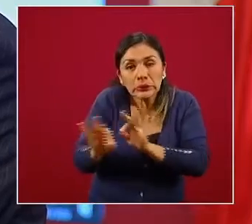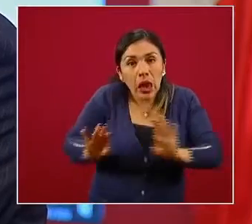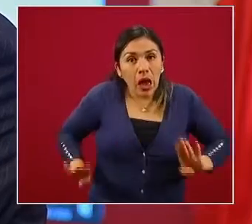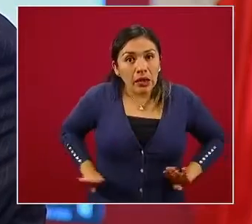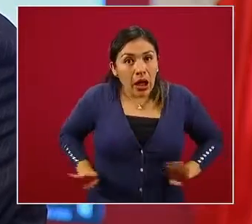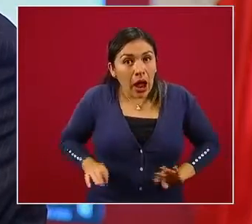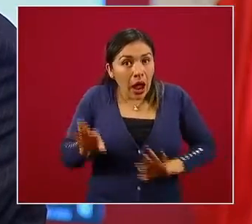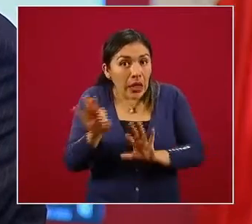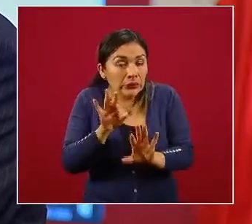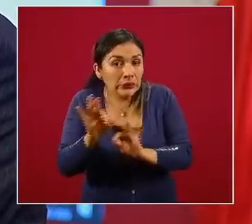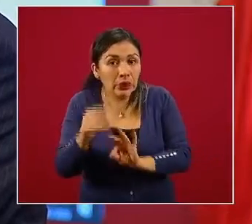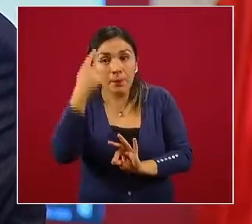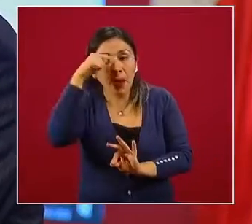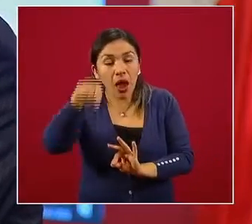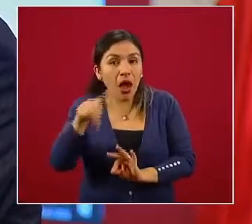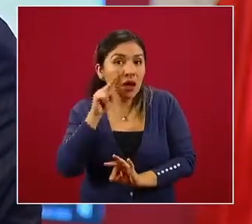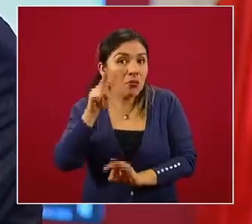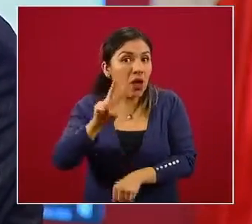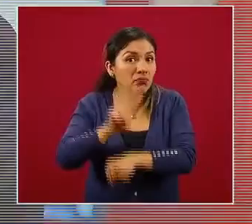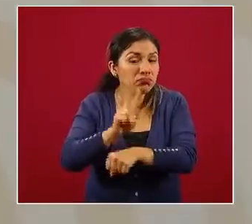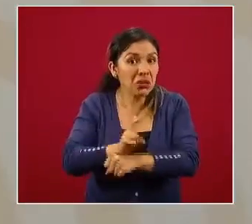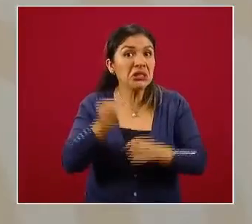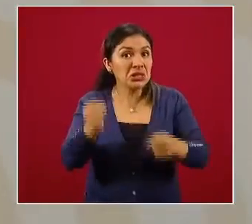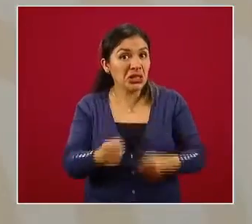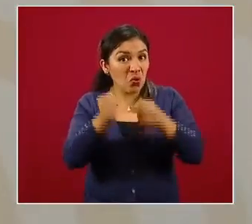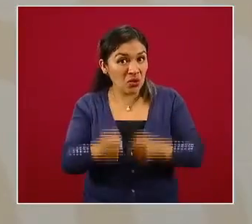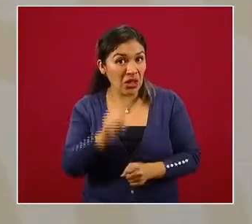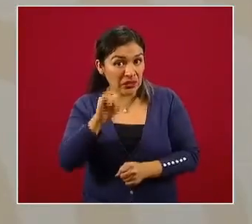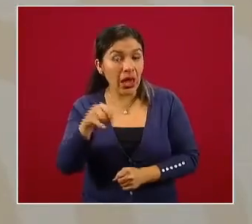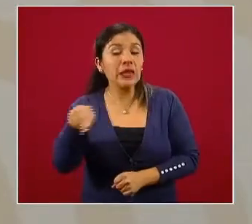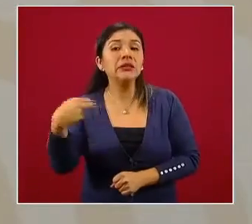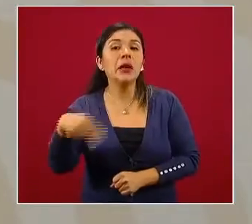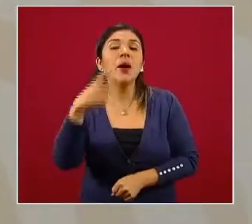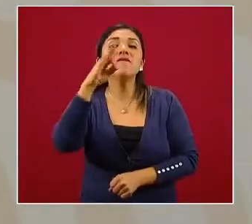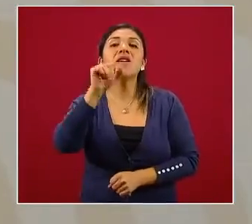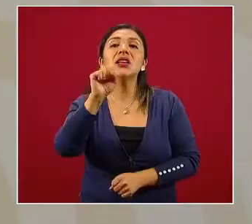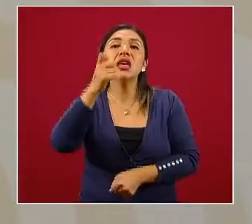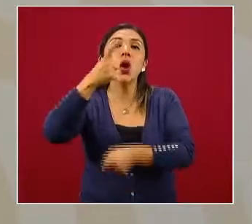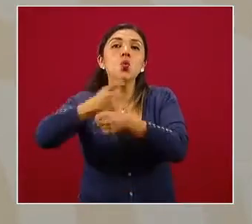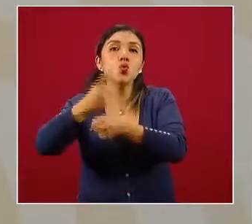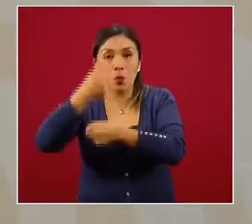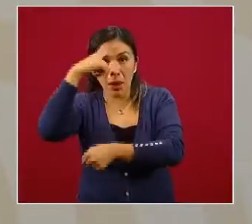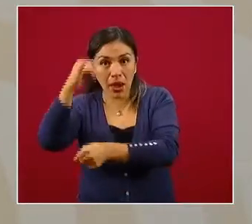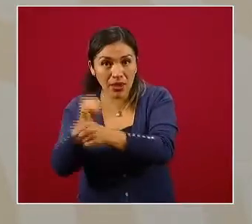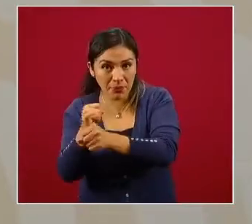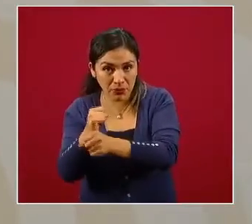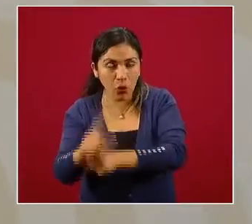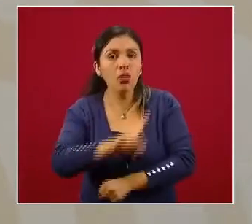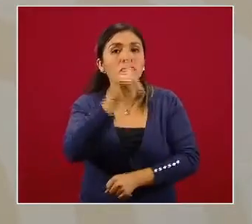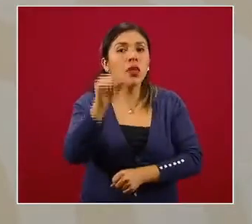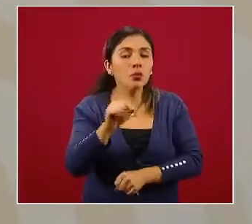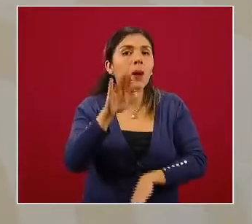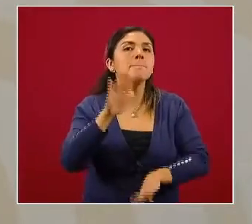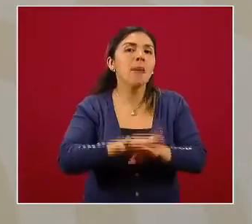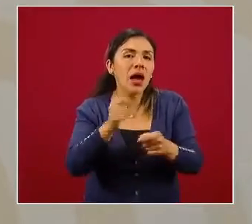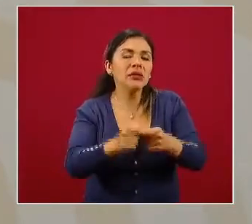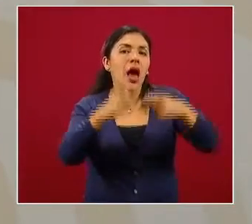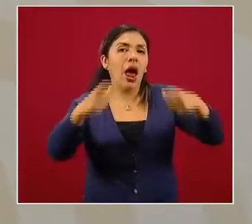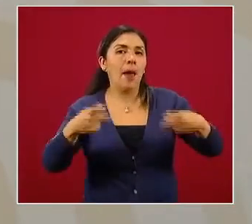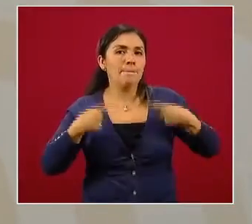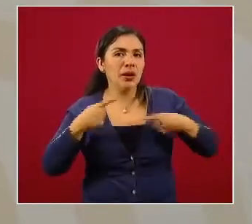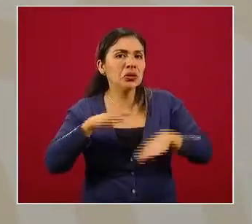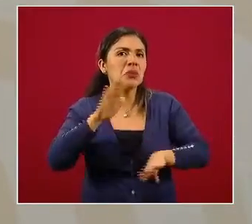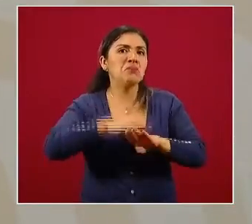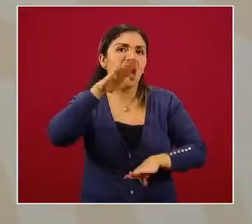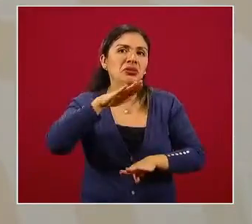el objetivo es evaluar la seguridad. Esta se llama fase 1 de la investigación clínica. Luego son ensayos un poco más amplios,